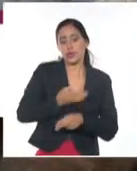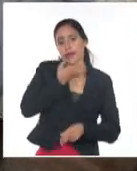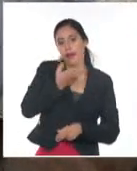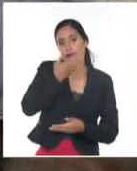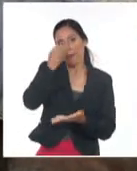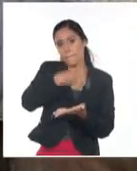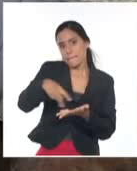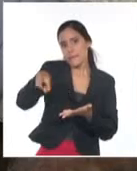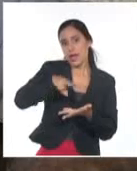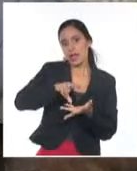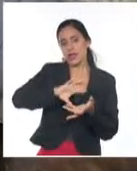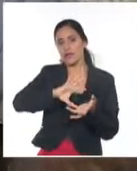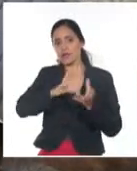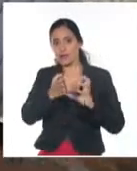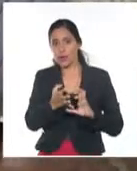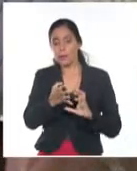acerca